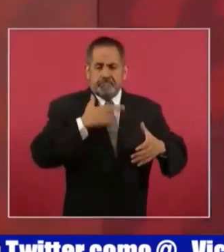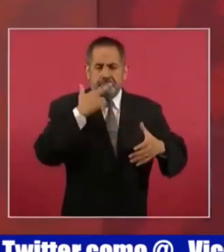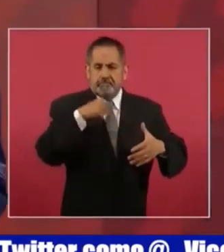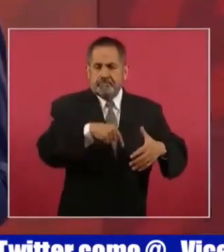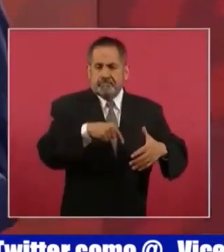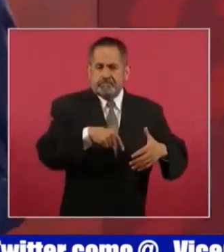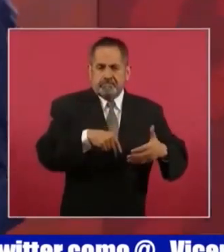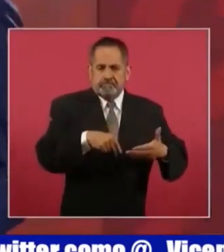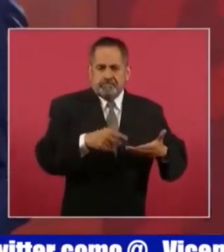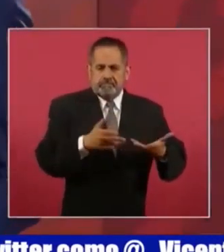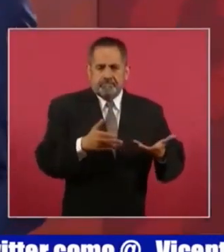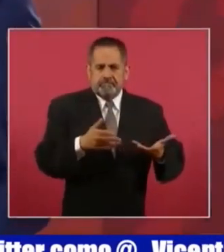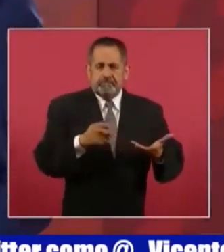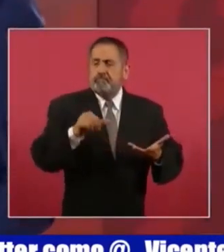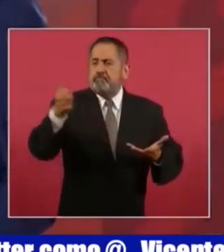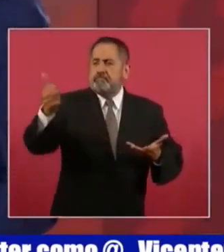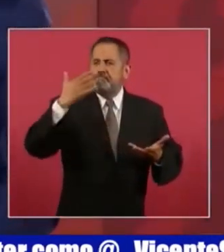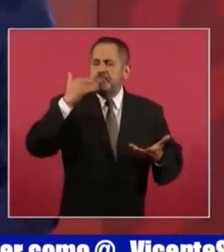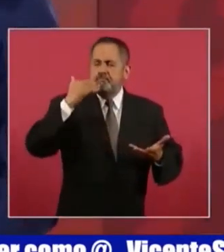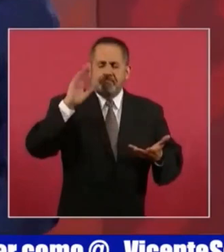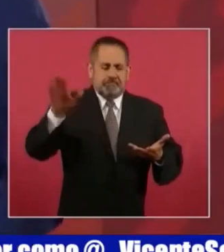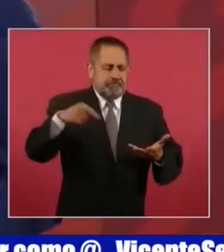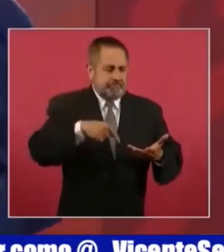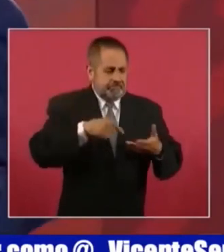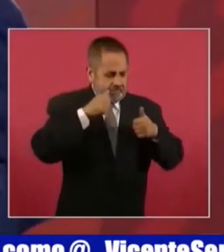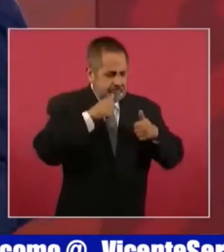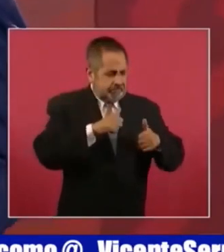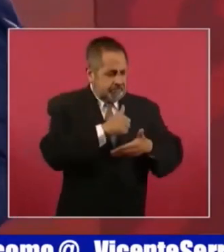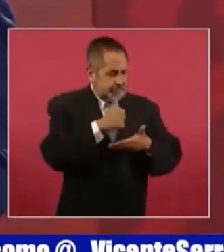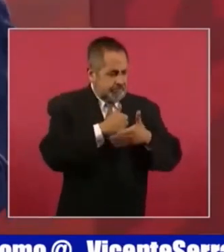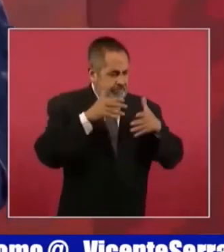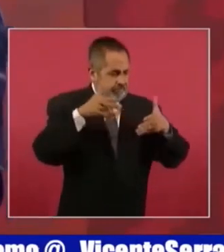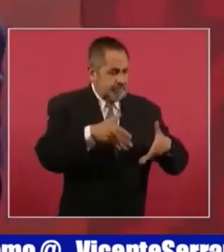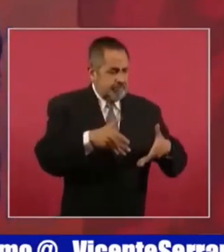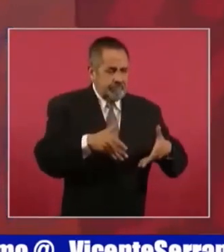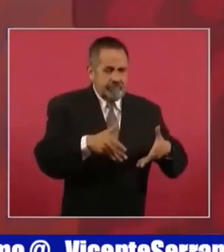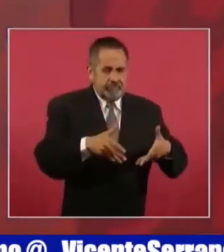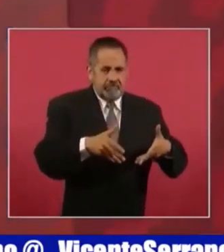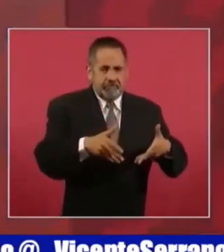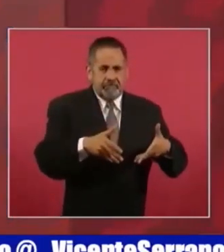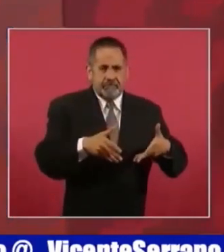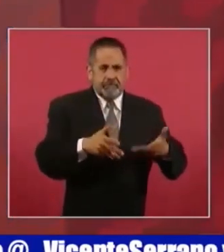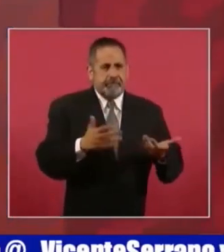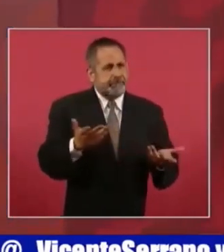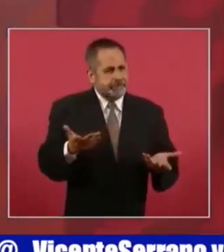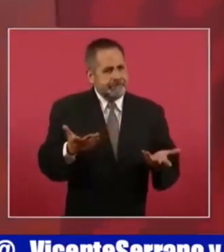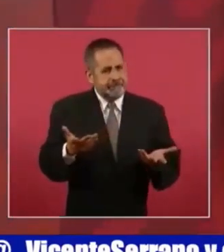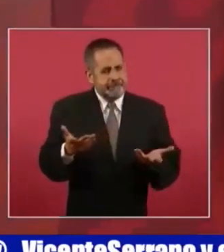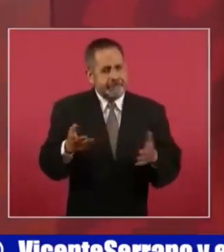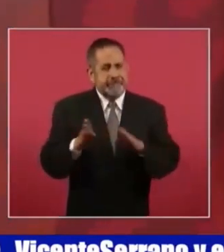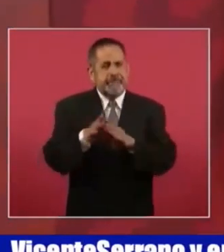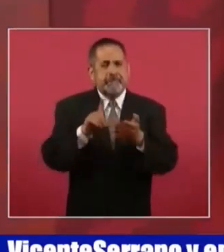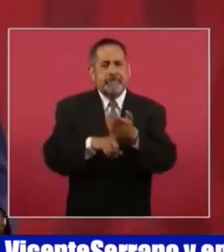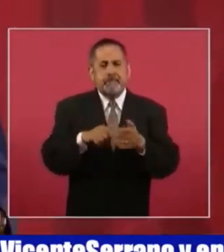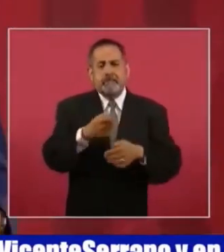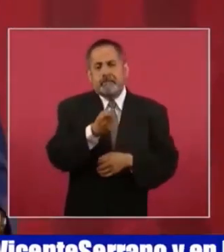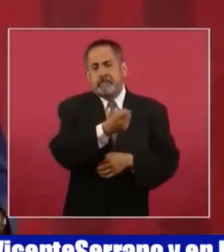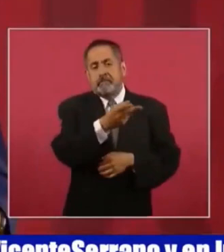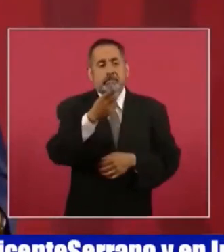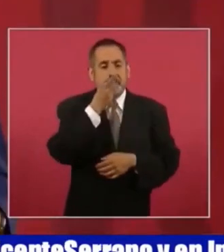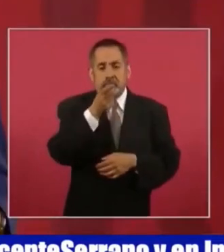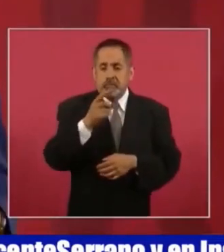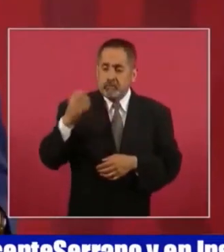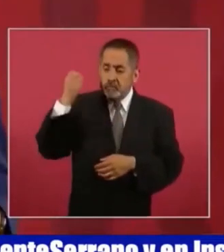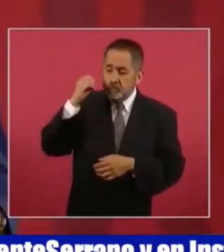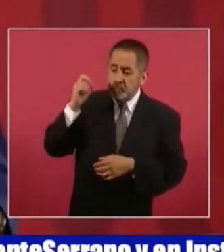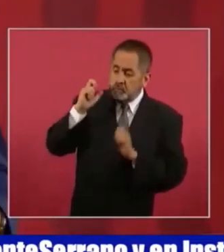y que no existe el resto del país. Bueno, un diputado estaba planteando que desapareciera Oaxaca